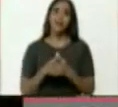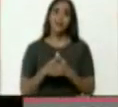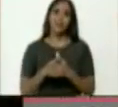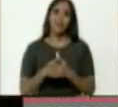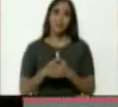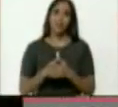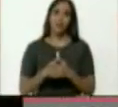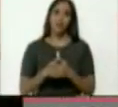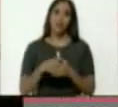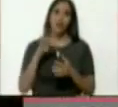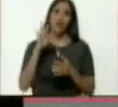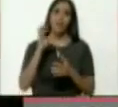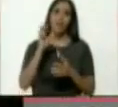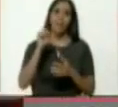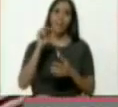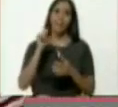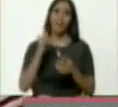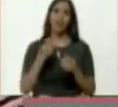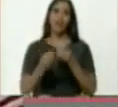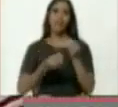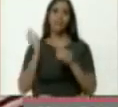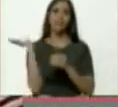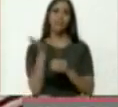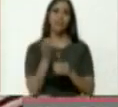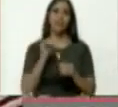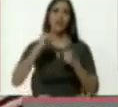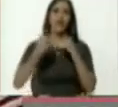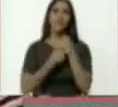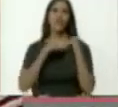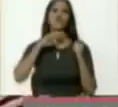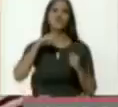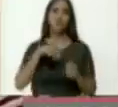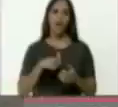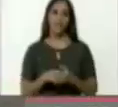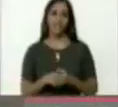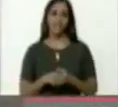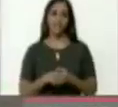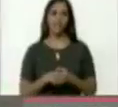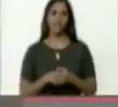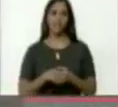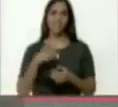los Fernández, voy a colocar un restaurante que se llame Guaidó Coño de Tu Madre.